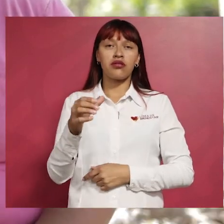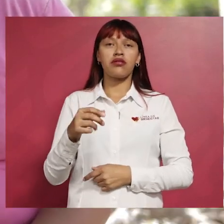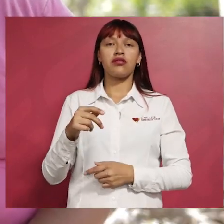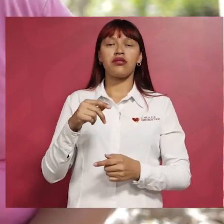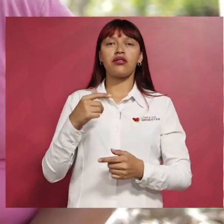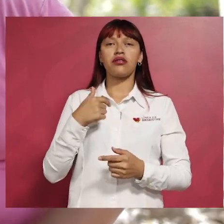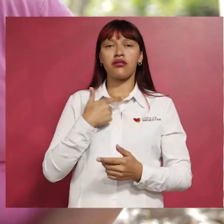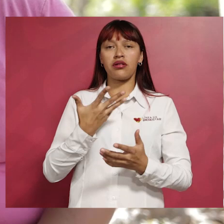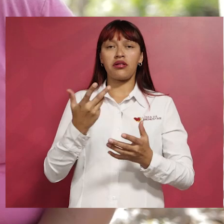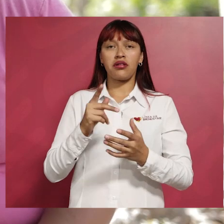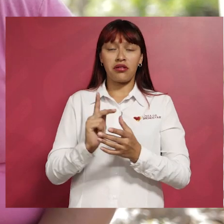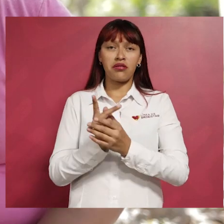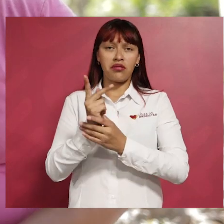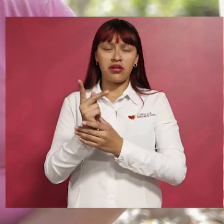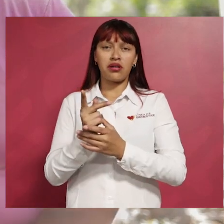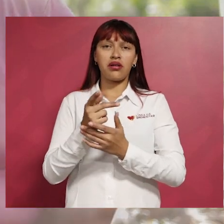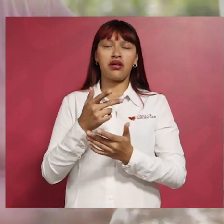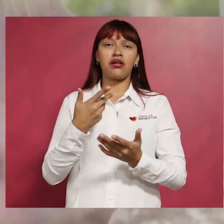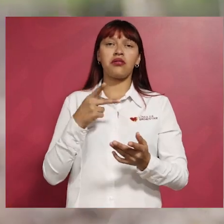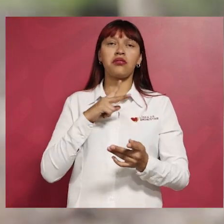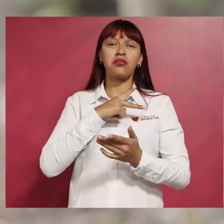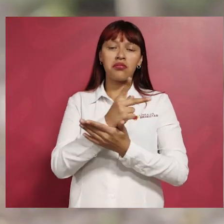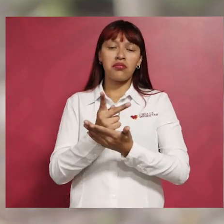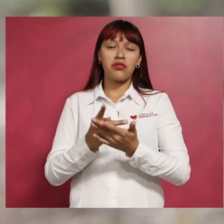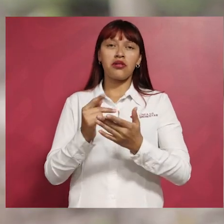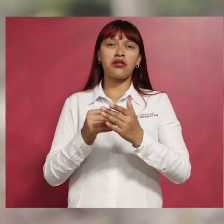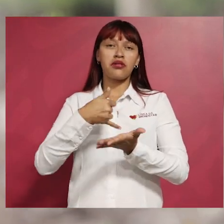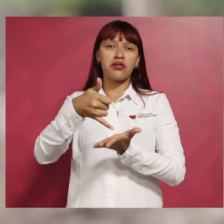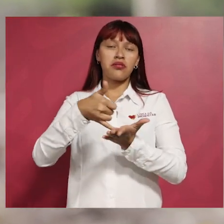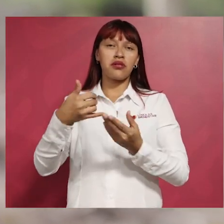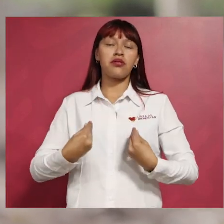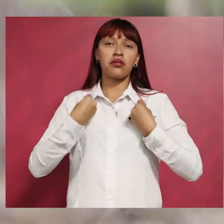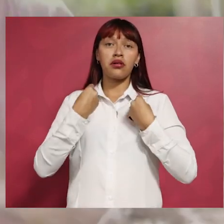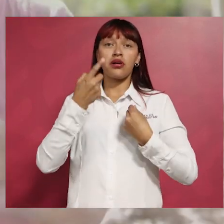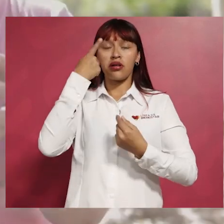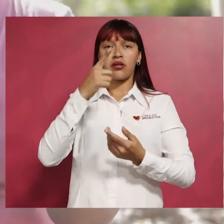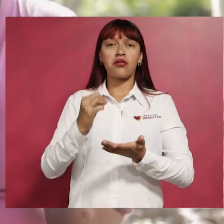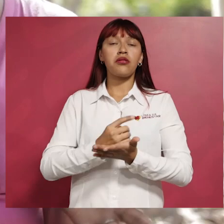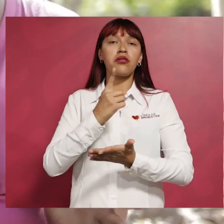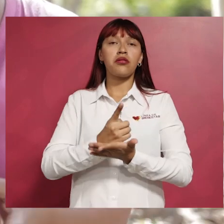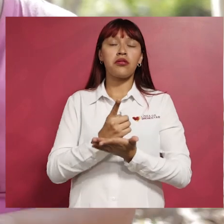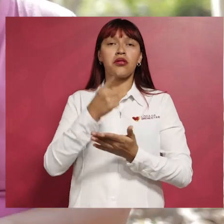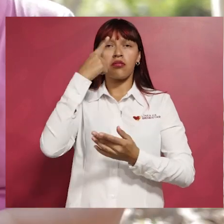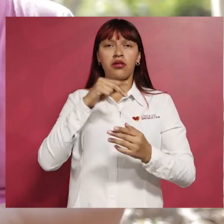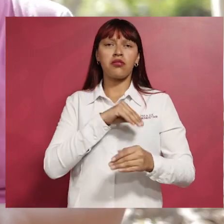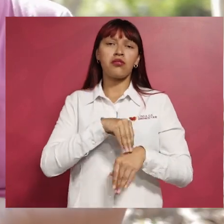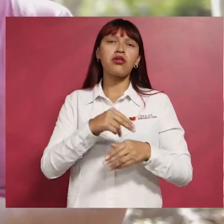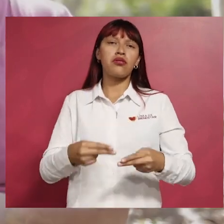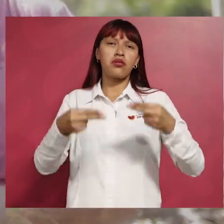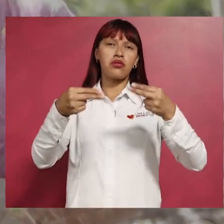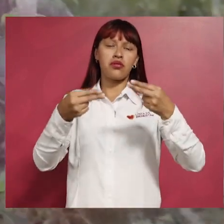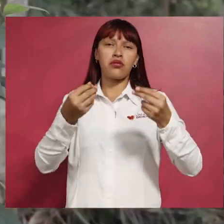sembradora, pertenezco al programa Sembrando Vida. La oportunidad que nos da el Tren Maya para poner un negocio, voy a decir así, porque